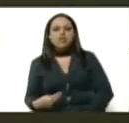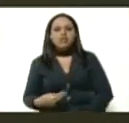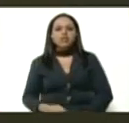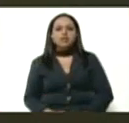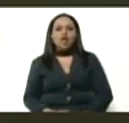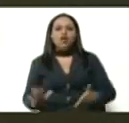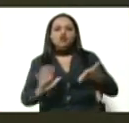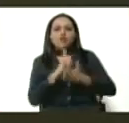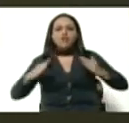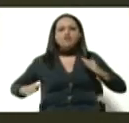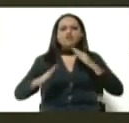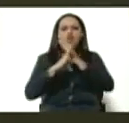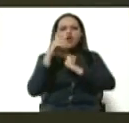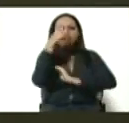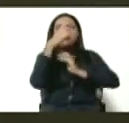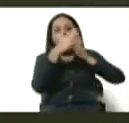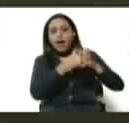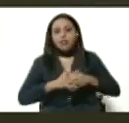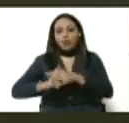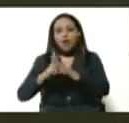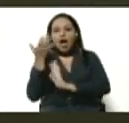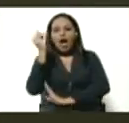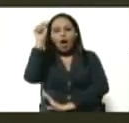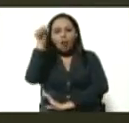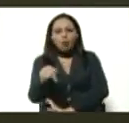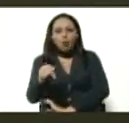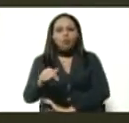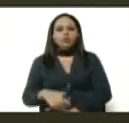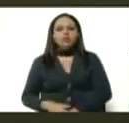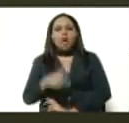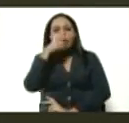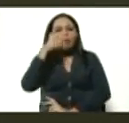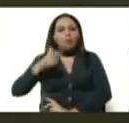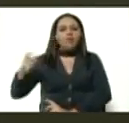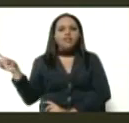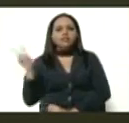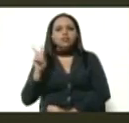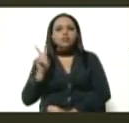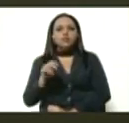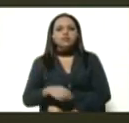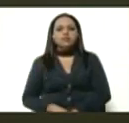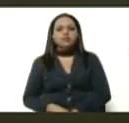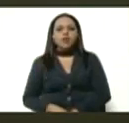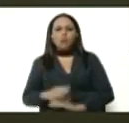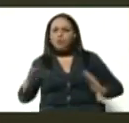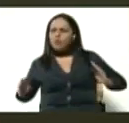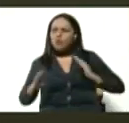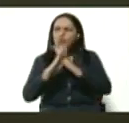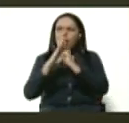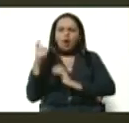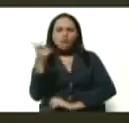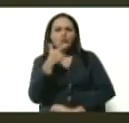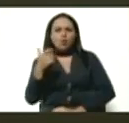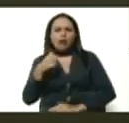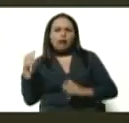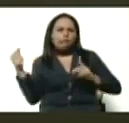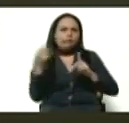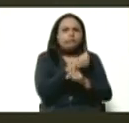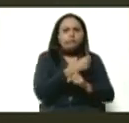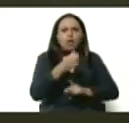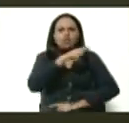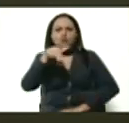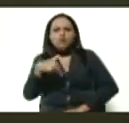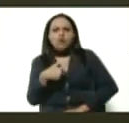bloqueo imperial que existe hoy contra el pueblo venezolano. Un bloqueo que busca agredir a nuestro